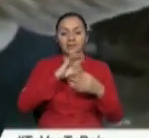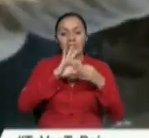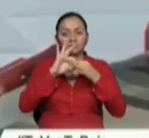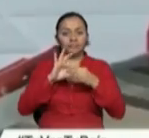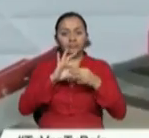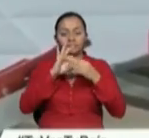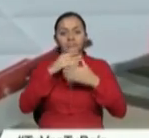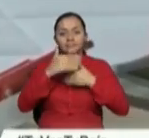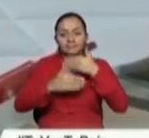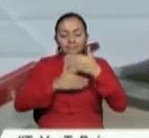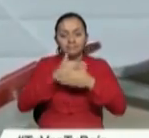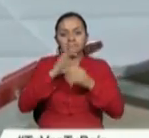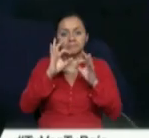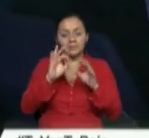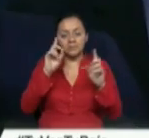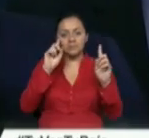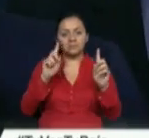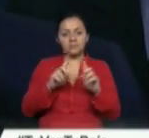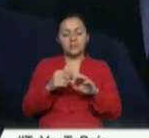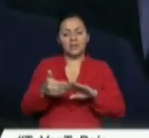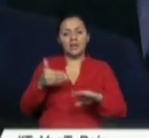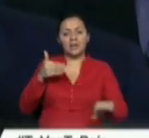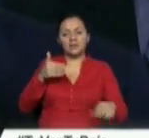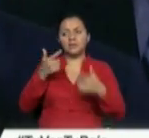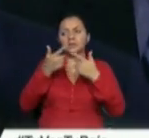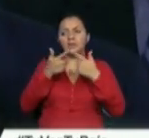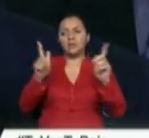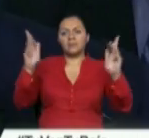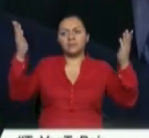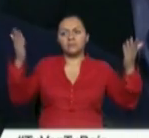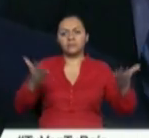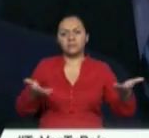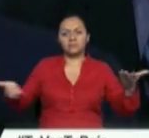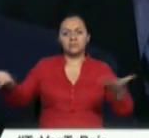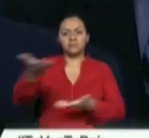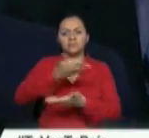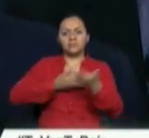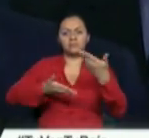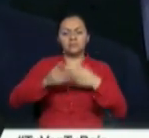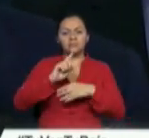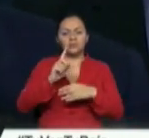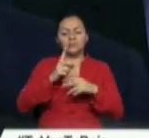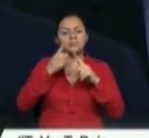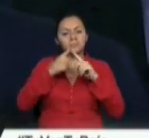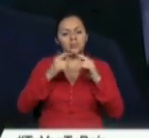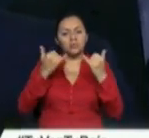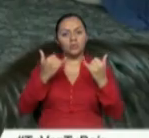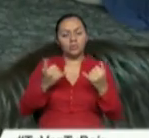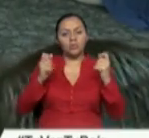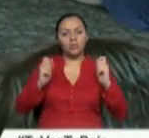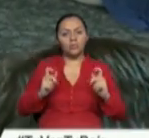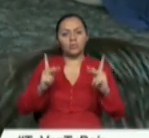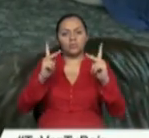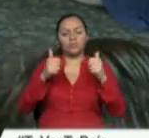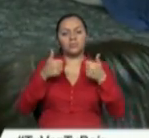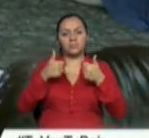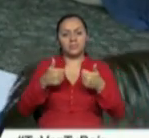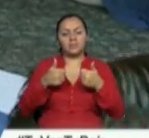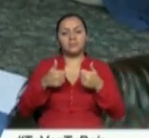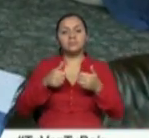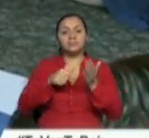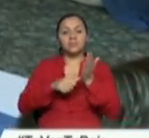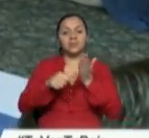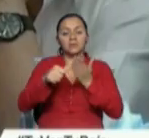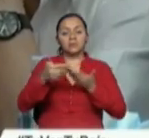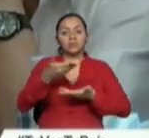balanceado dista mucho de lo que se conoce como un tratado de libre comercio no tiene capítulo de inversiones genera oportunidad por su parte el ministro